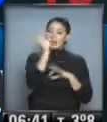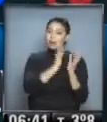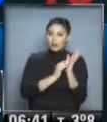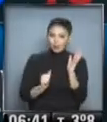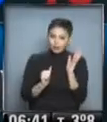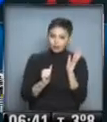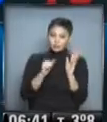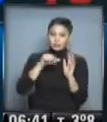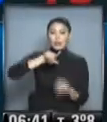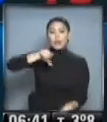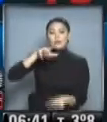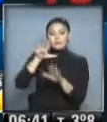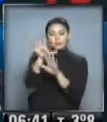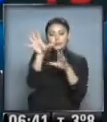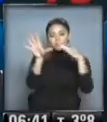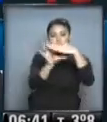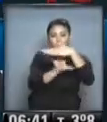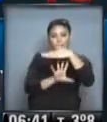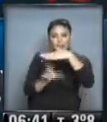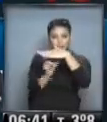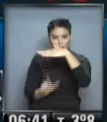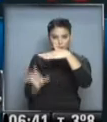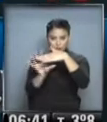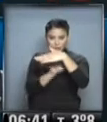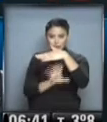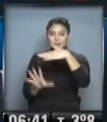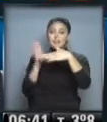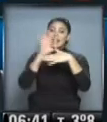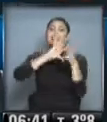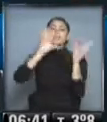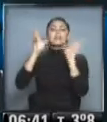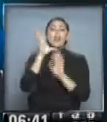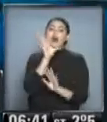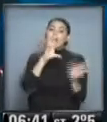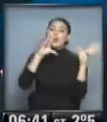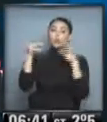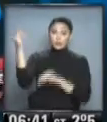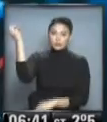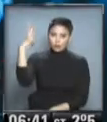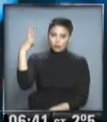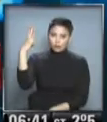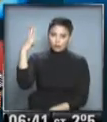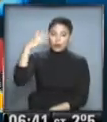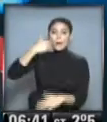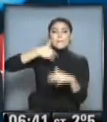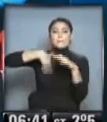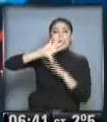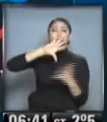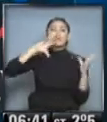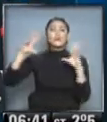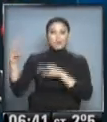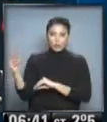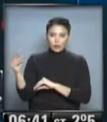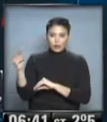En todo el resto de la región patagónica, cielo algo parcialmente nublado. La mayor nubosidad, como le